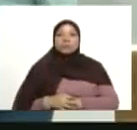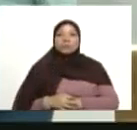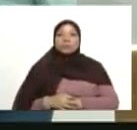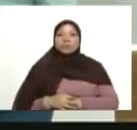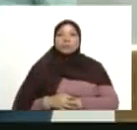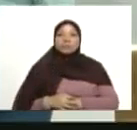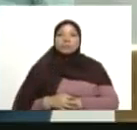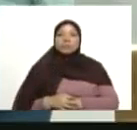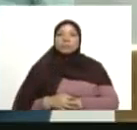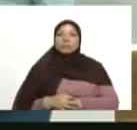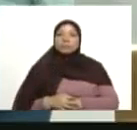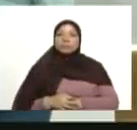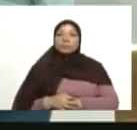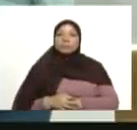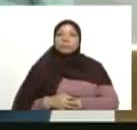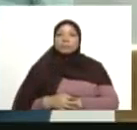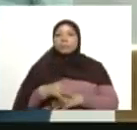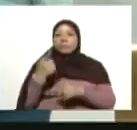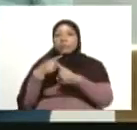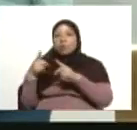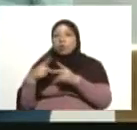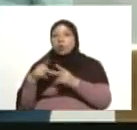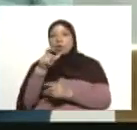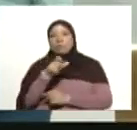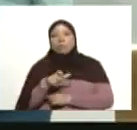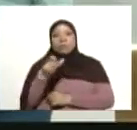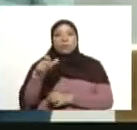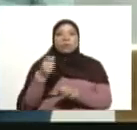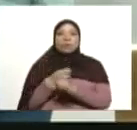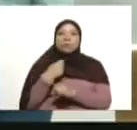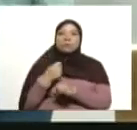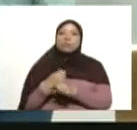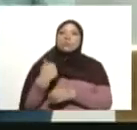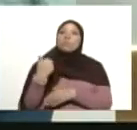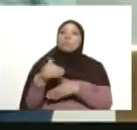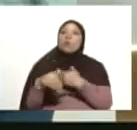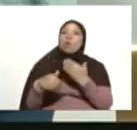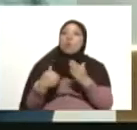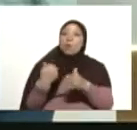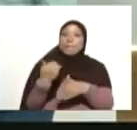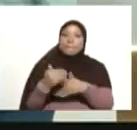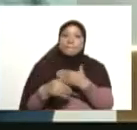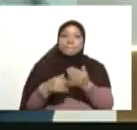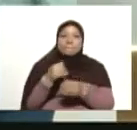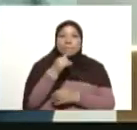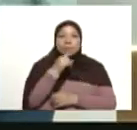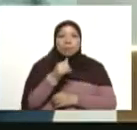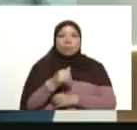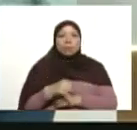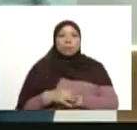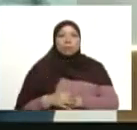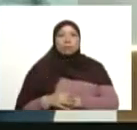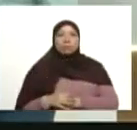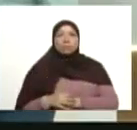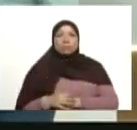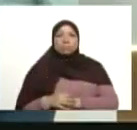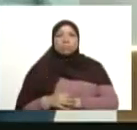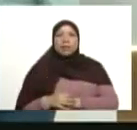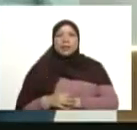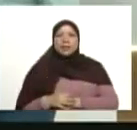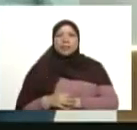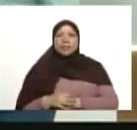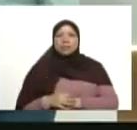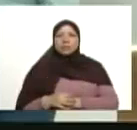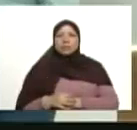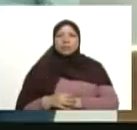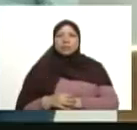estaba Silita y muchos otros. Íbamos paso a paso, íbamos con el comandante Chávez, 100 personas,